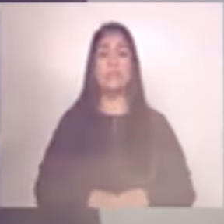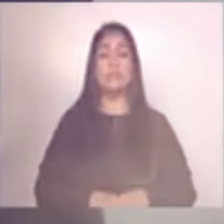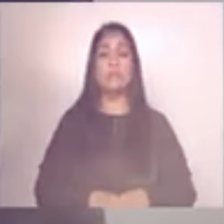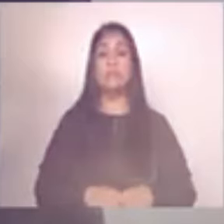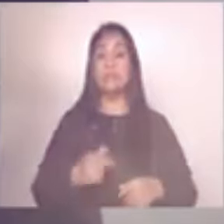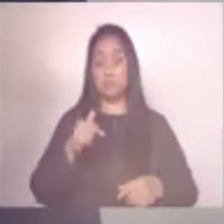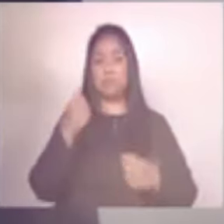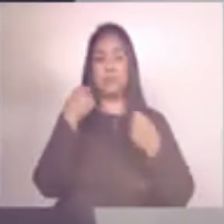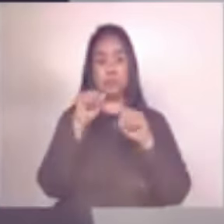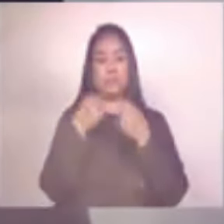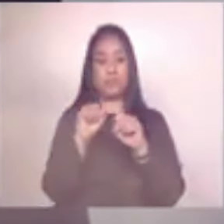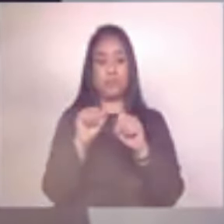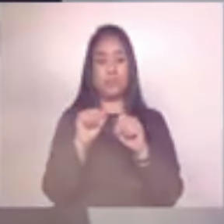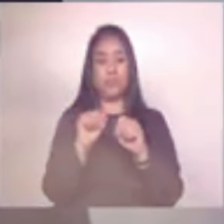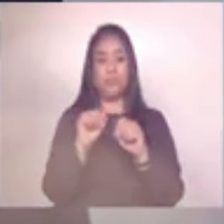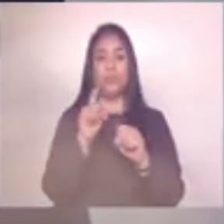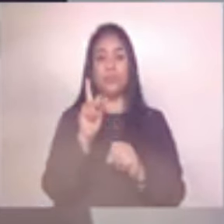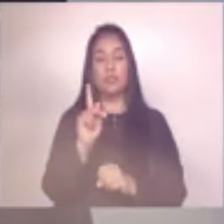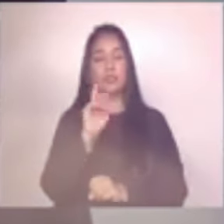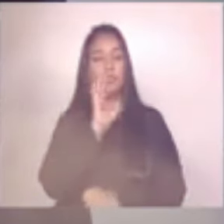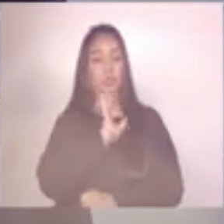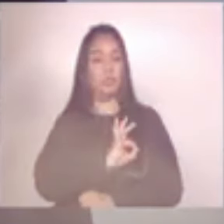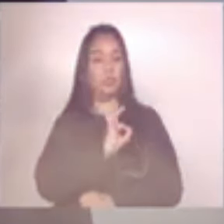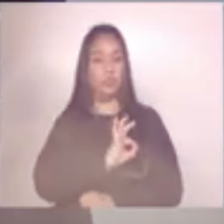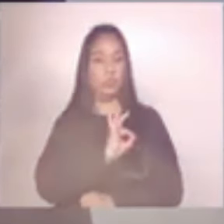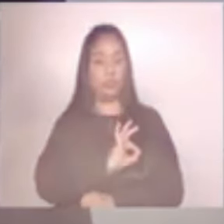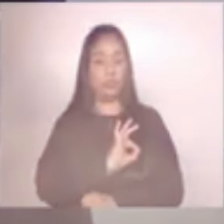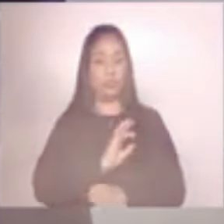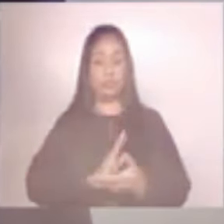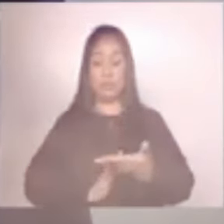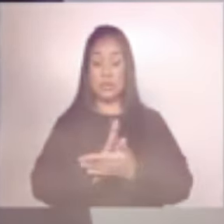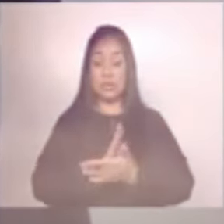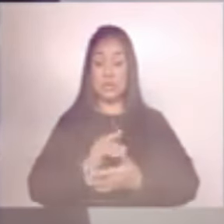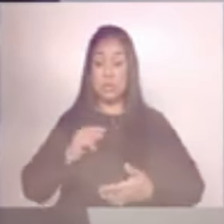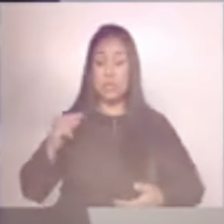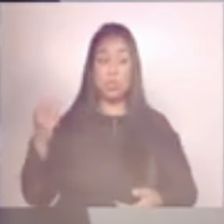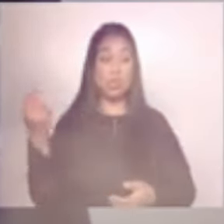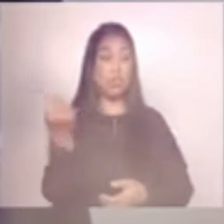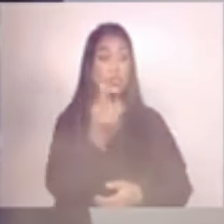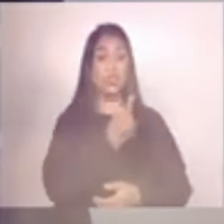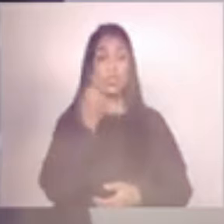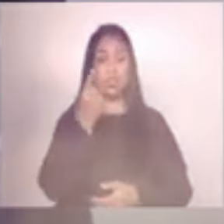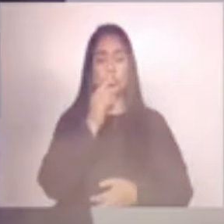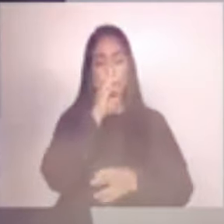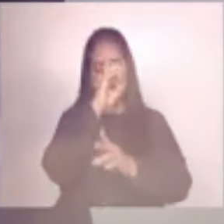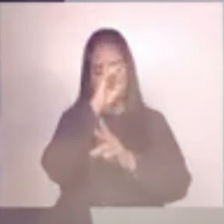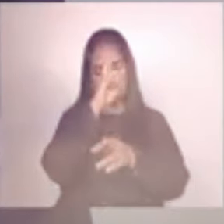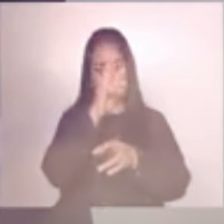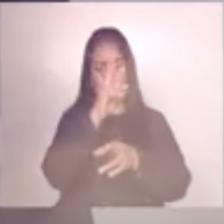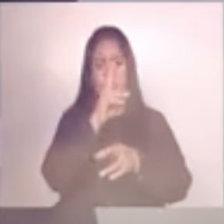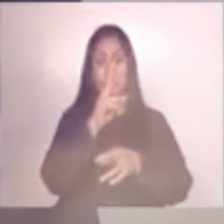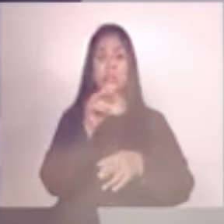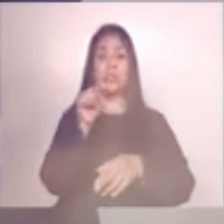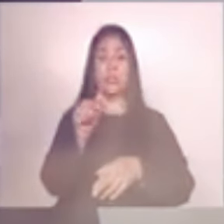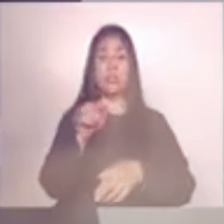Estamos construyendo una sociedad donde los derechos de todas y todos son respetados, donde